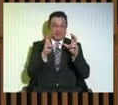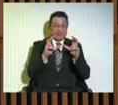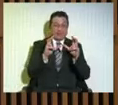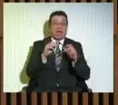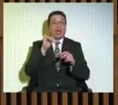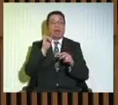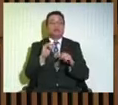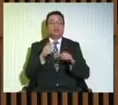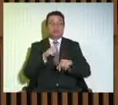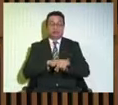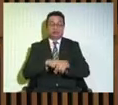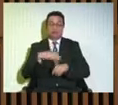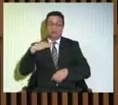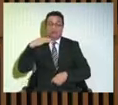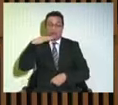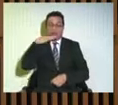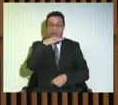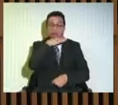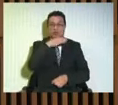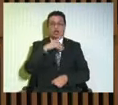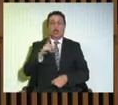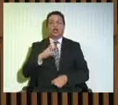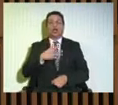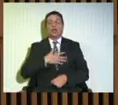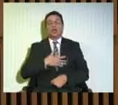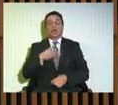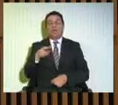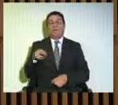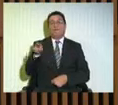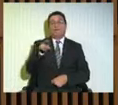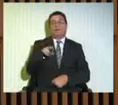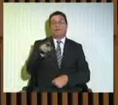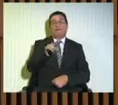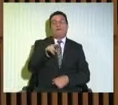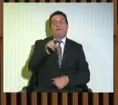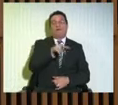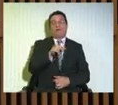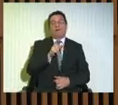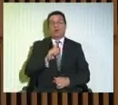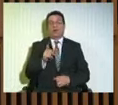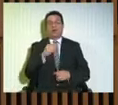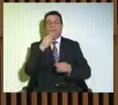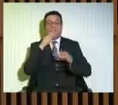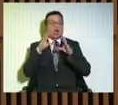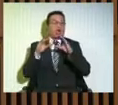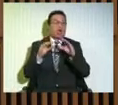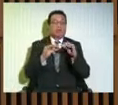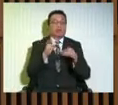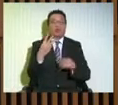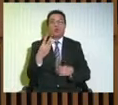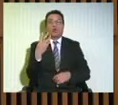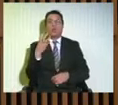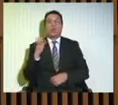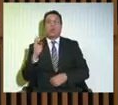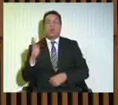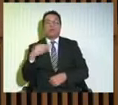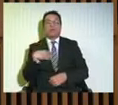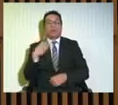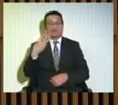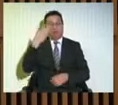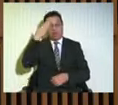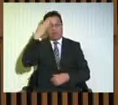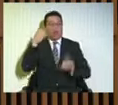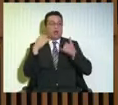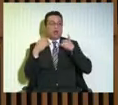de manera oportuna. No queremos volver a seguir recibiendo comentarios en nuestra página web. Llevo 3 días